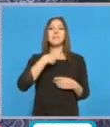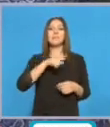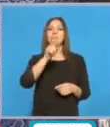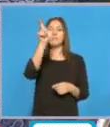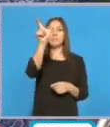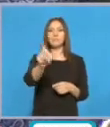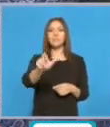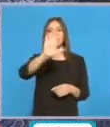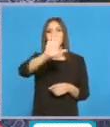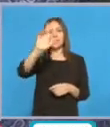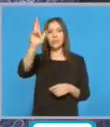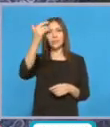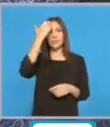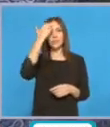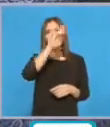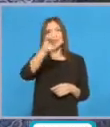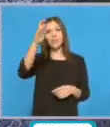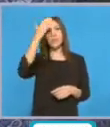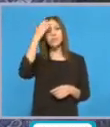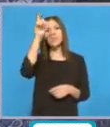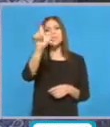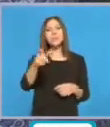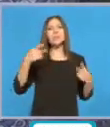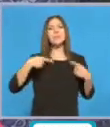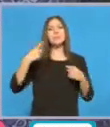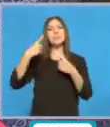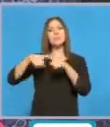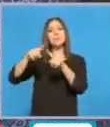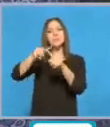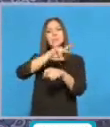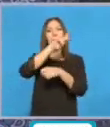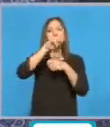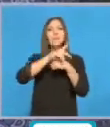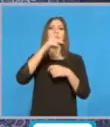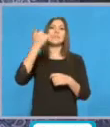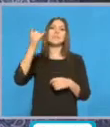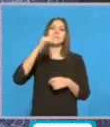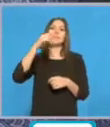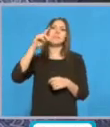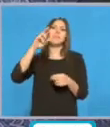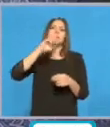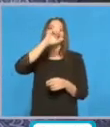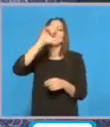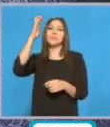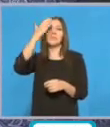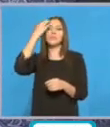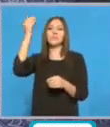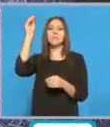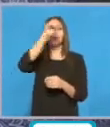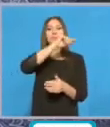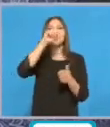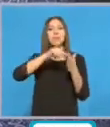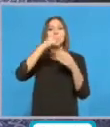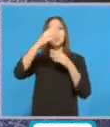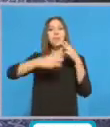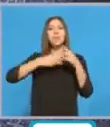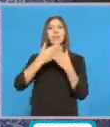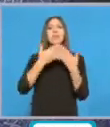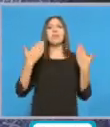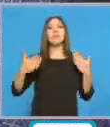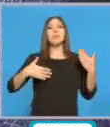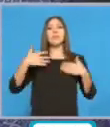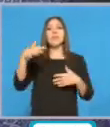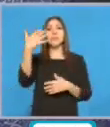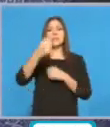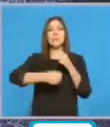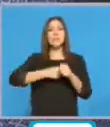por qué no decirlo, a nivel latinoamericano y que de verdad se reconoce en todo el mundo, don Germán Lizárraga. Y celebrar 15 años se dicen fácil, pero